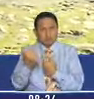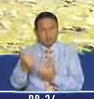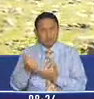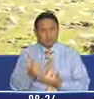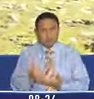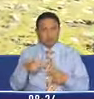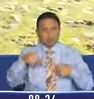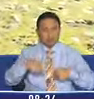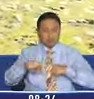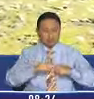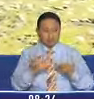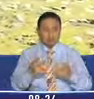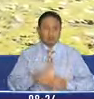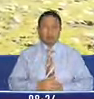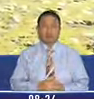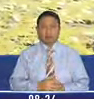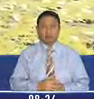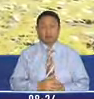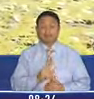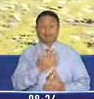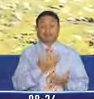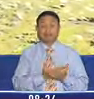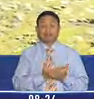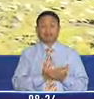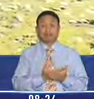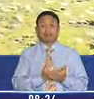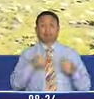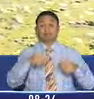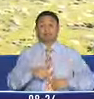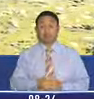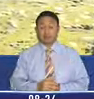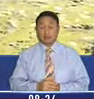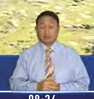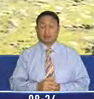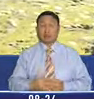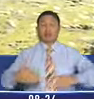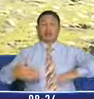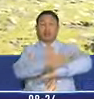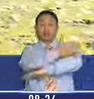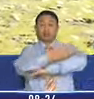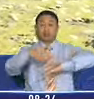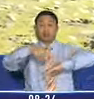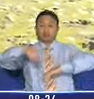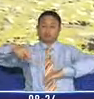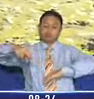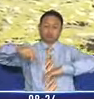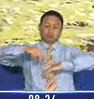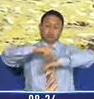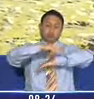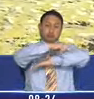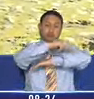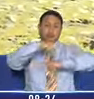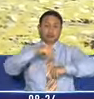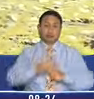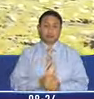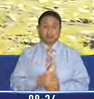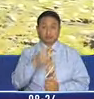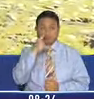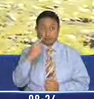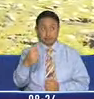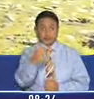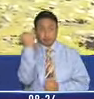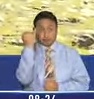nos haga trabajos. Así es, mi señora. Por esta vía incluso bajan los vehículos, caminan los peatones, vemos incluso que está creciendo allá